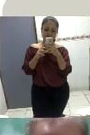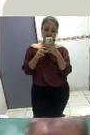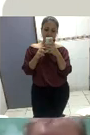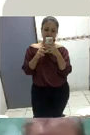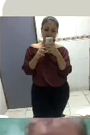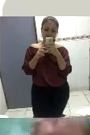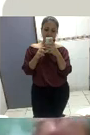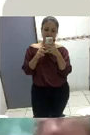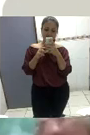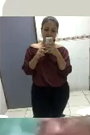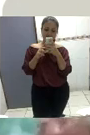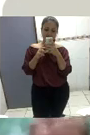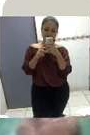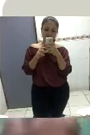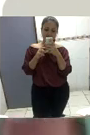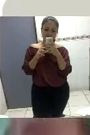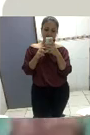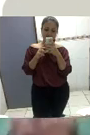una consonante antes de la Y.